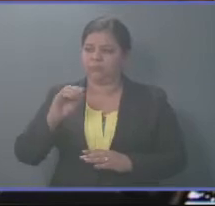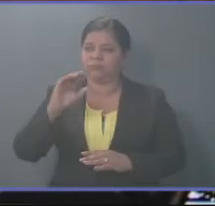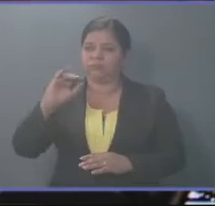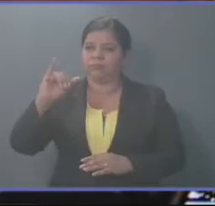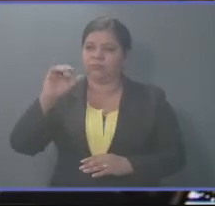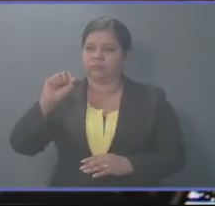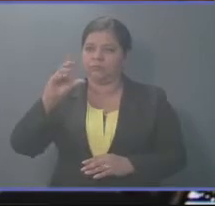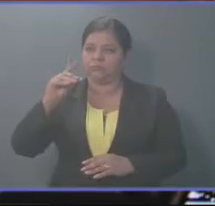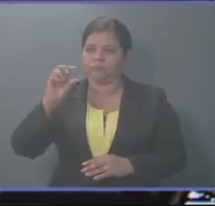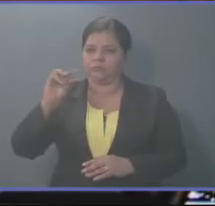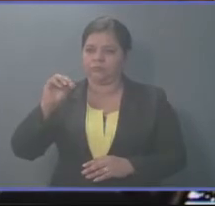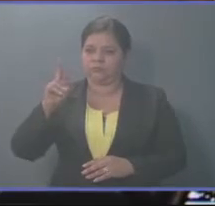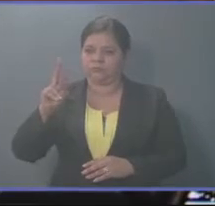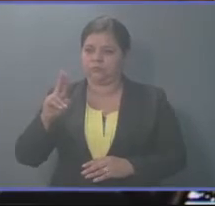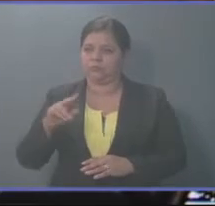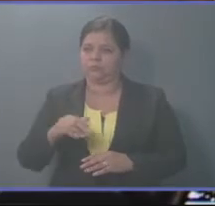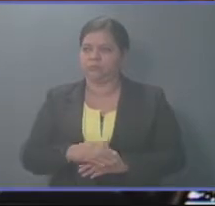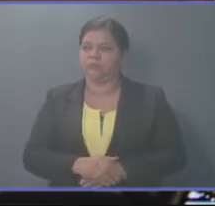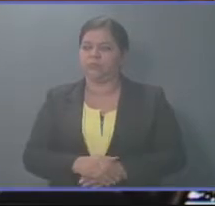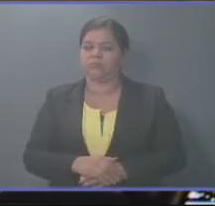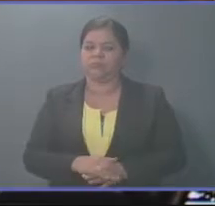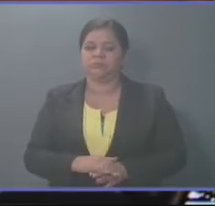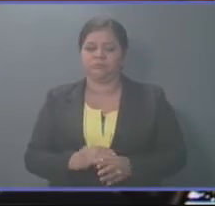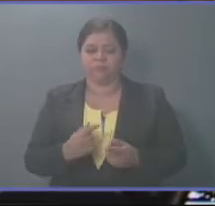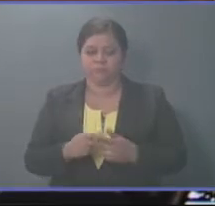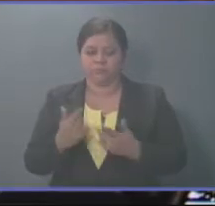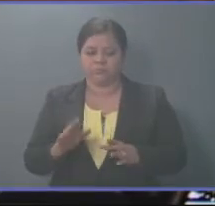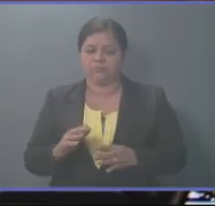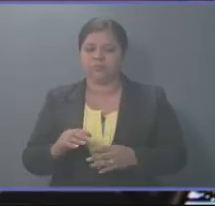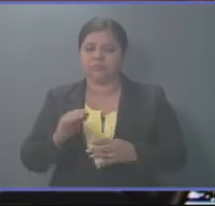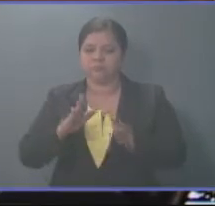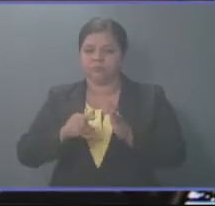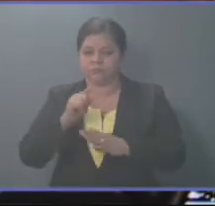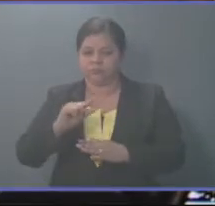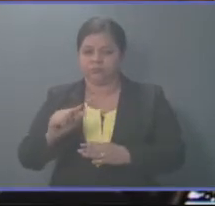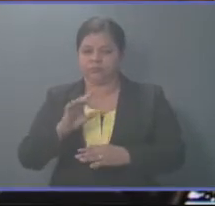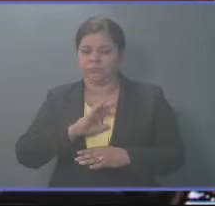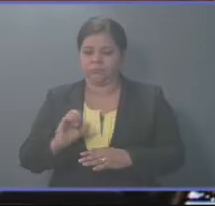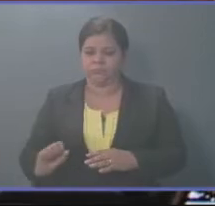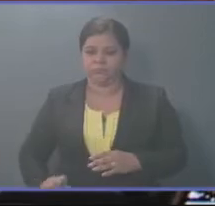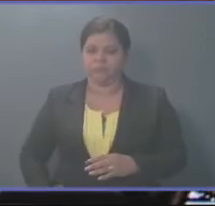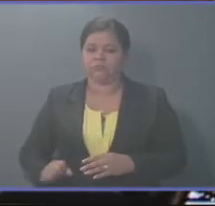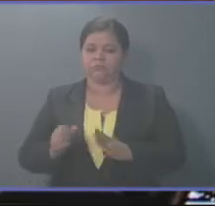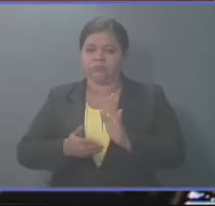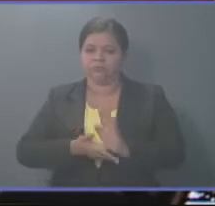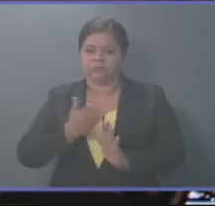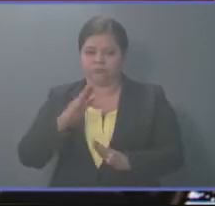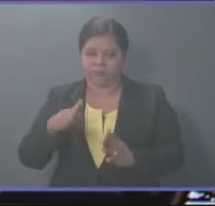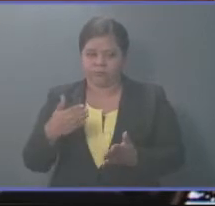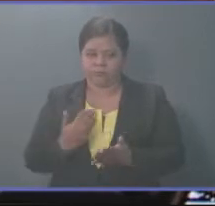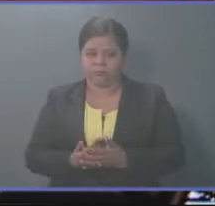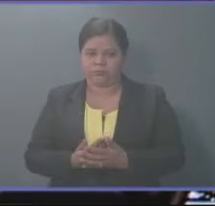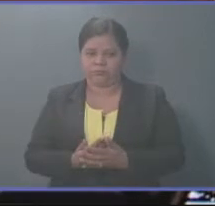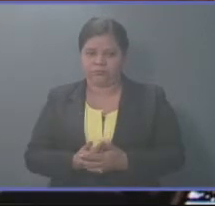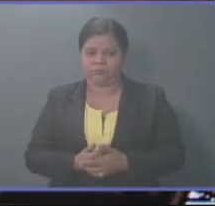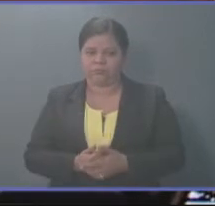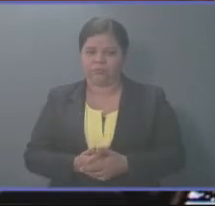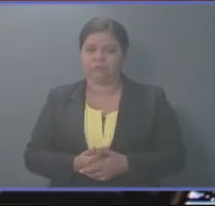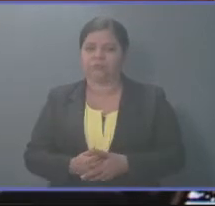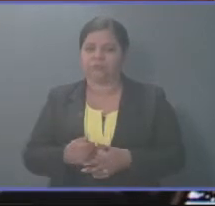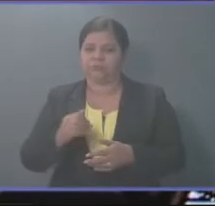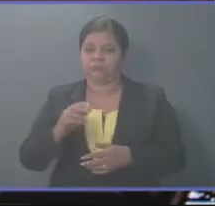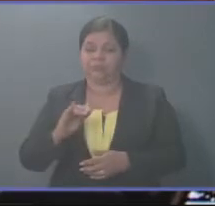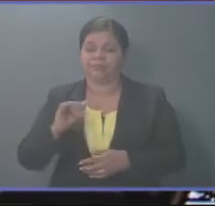Mujer, ISDEMU, del Instituto Salvadoreño para el Desarrollo Integral de la Niñez y Adolescencia,